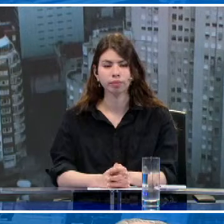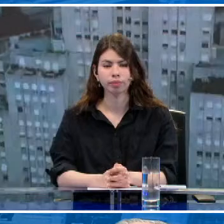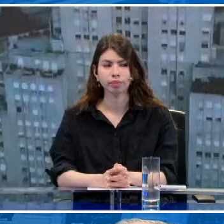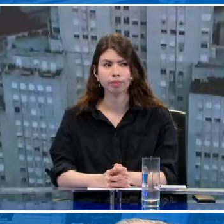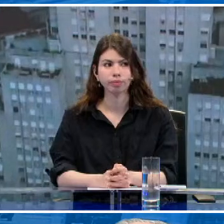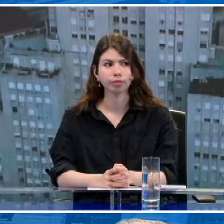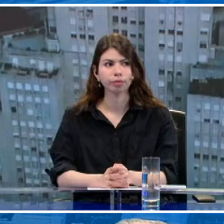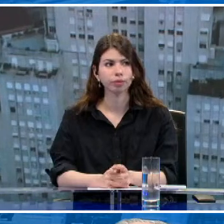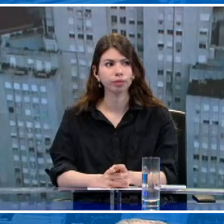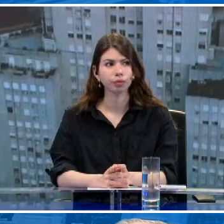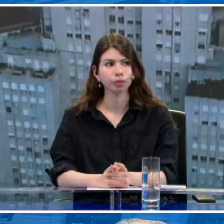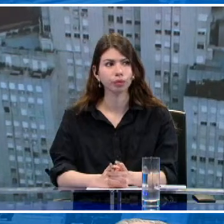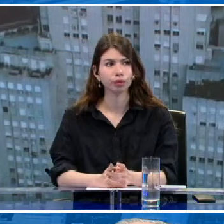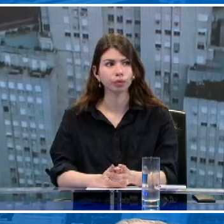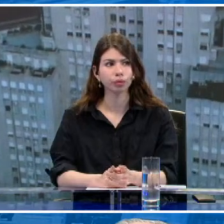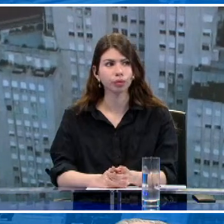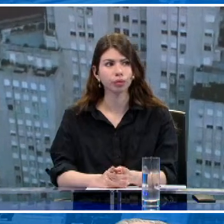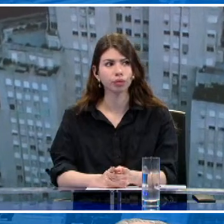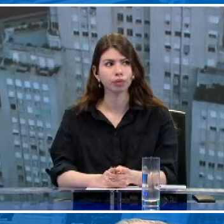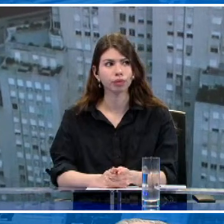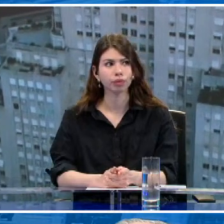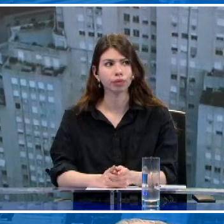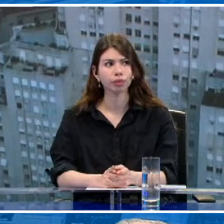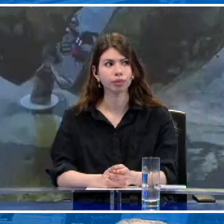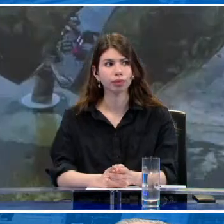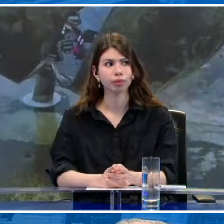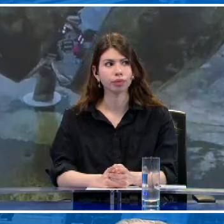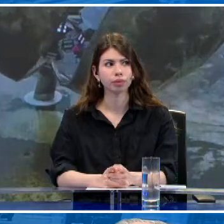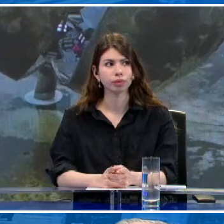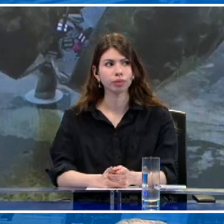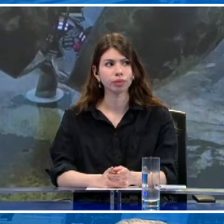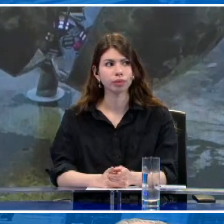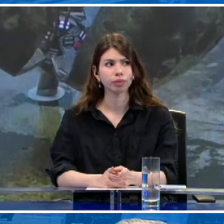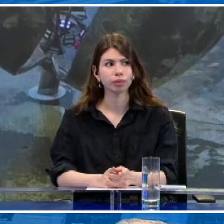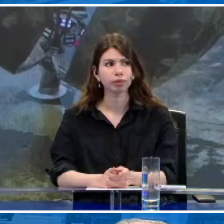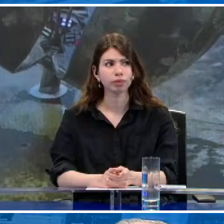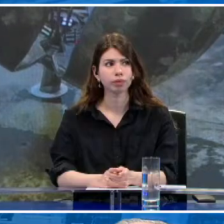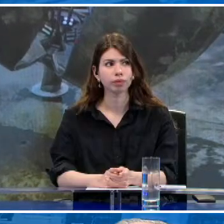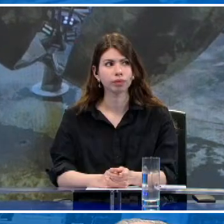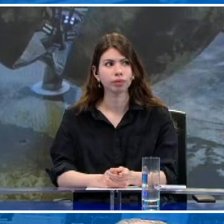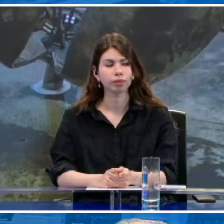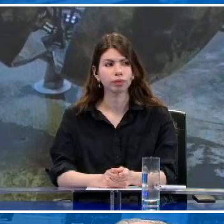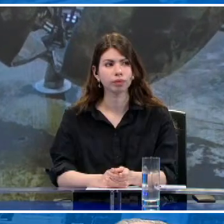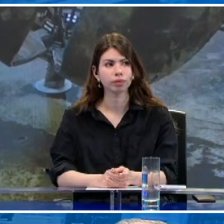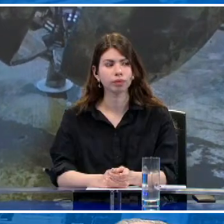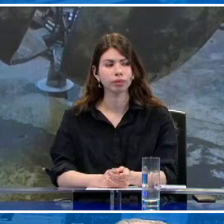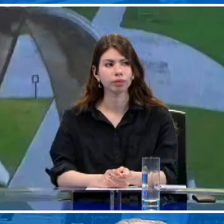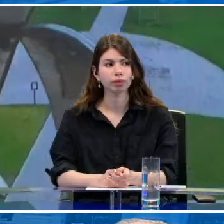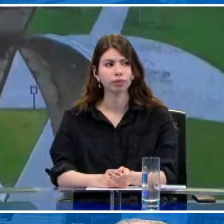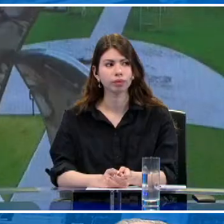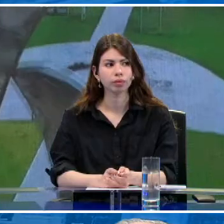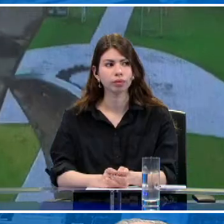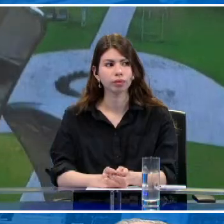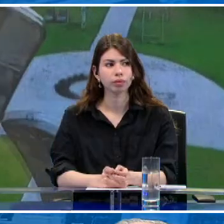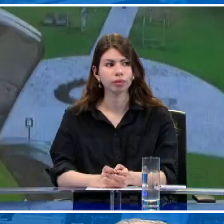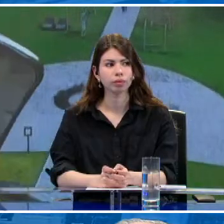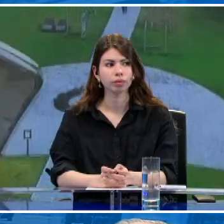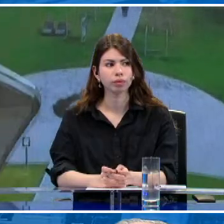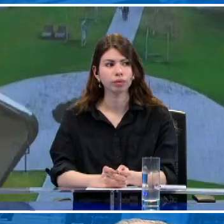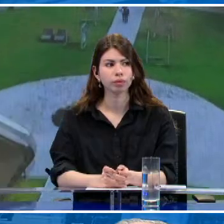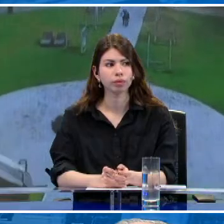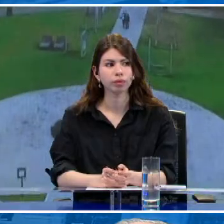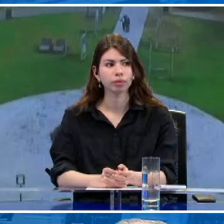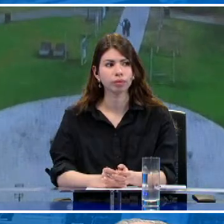digo, si lo tengo ahí enfrente, seamos, a ver, muy puntillosos en las preguntas, que no se